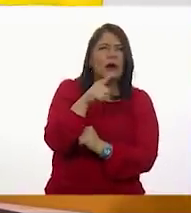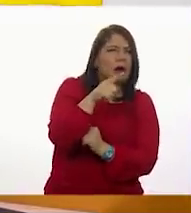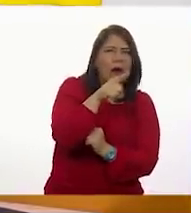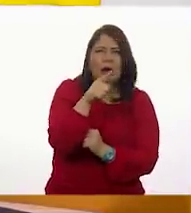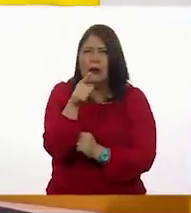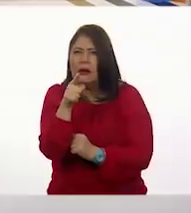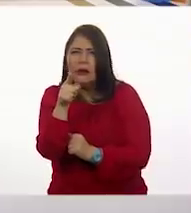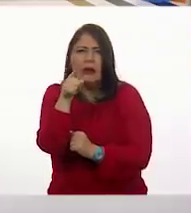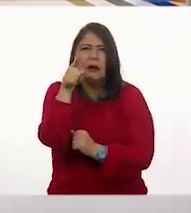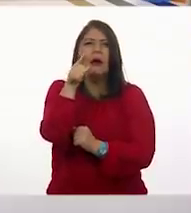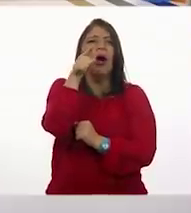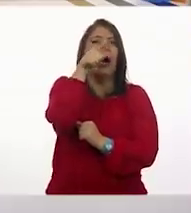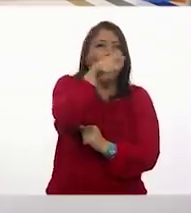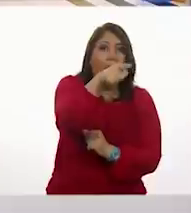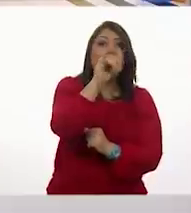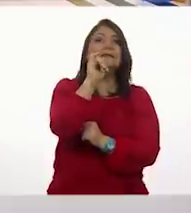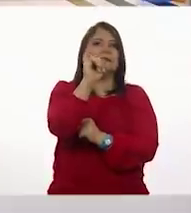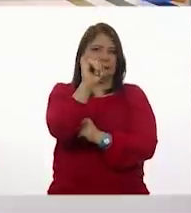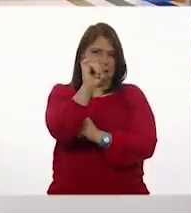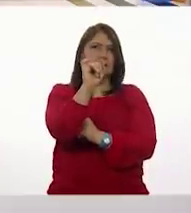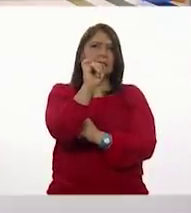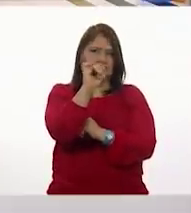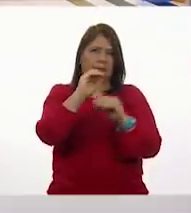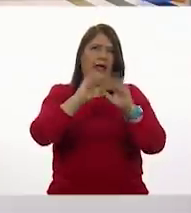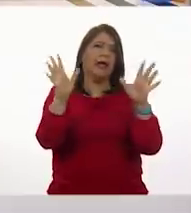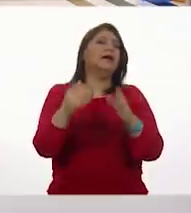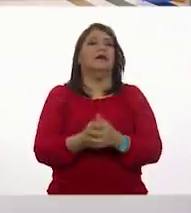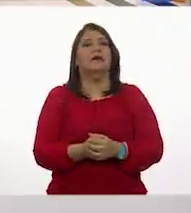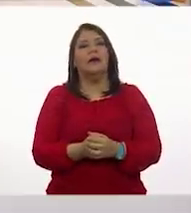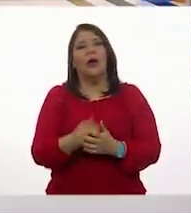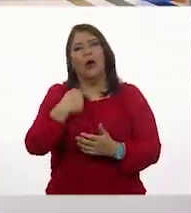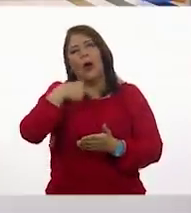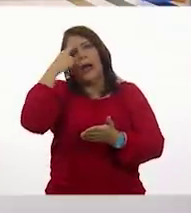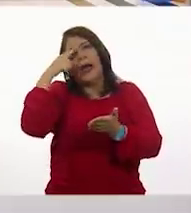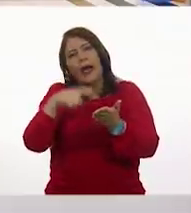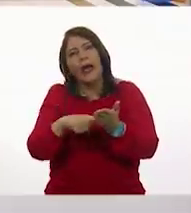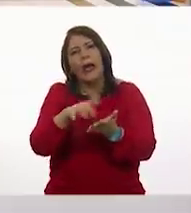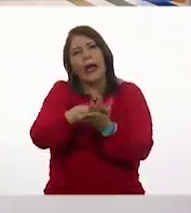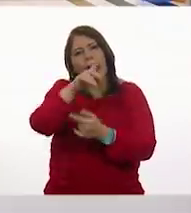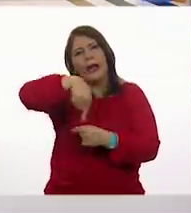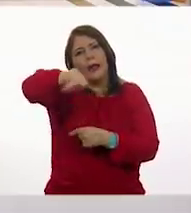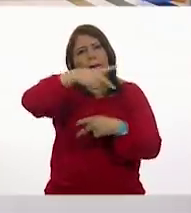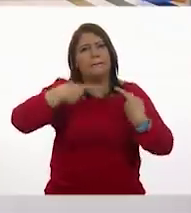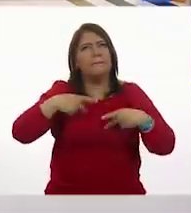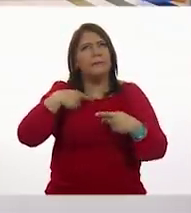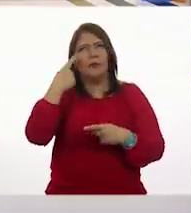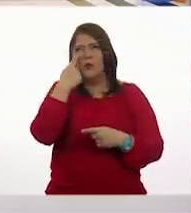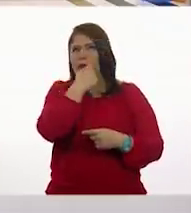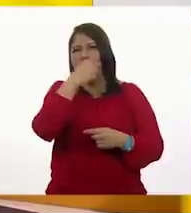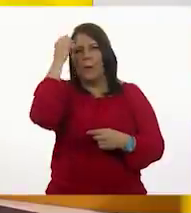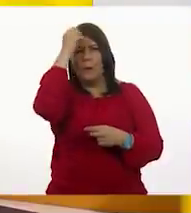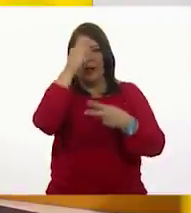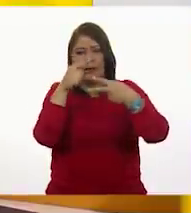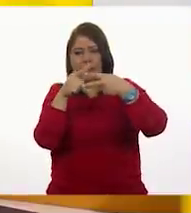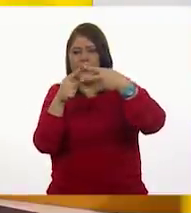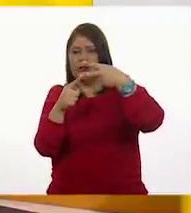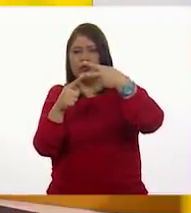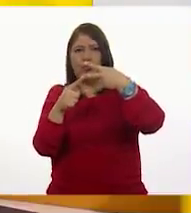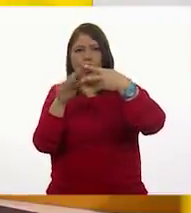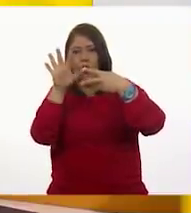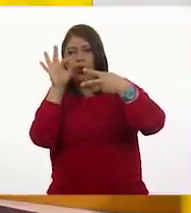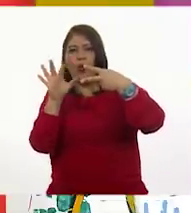acá? Sí, claro. Ajá. Yo creo que la mayoría opina que lo que podemos hacer es comparar.